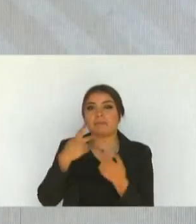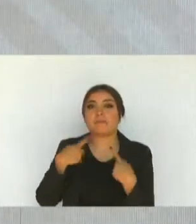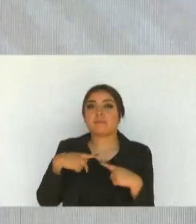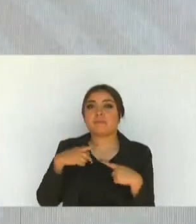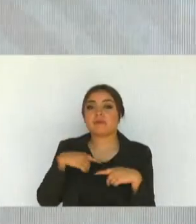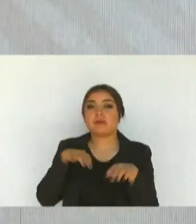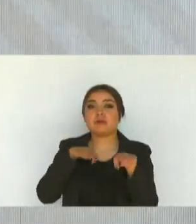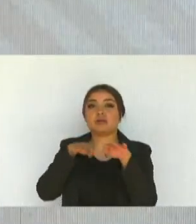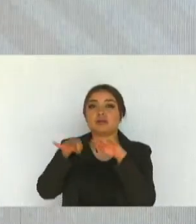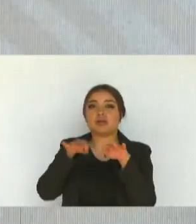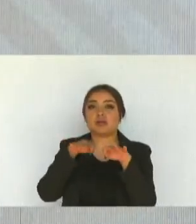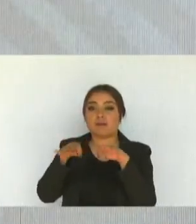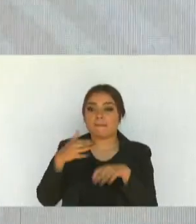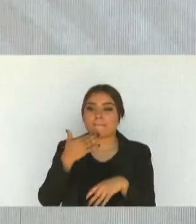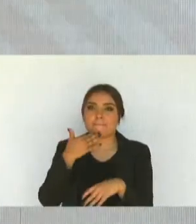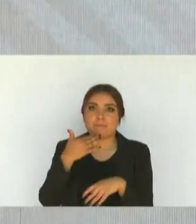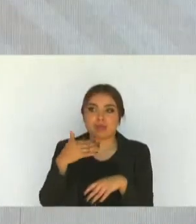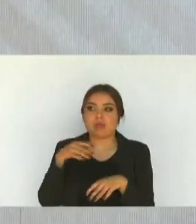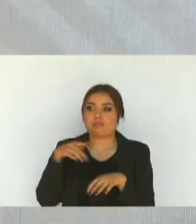trabajadores formales,